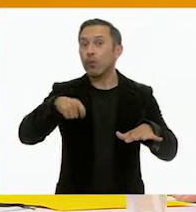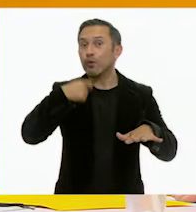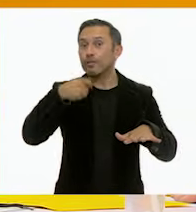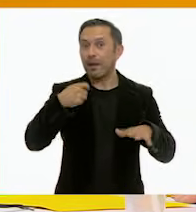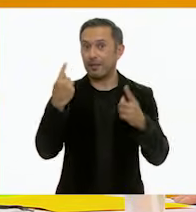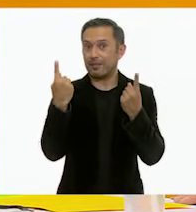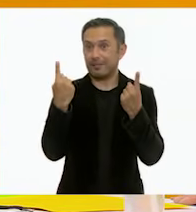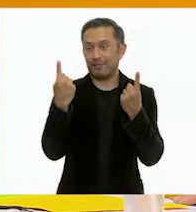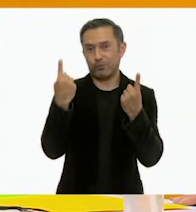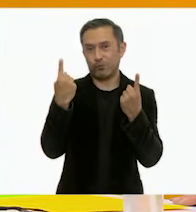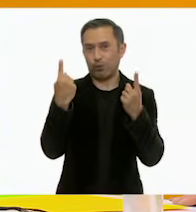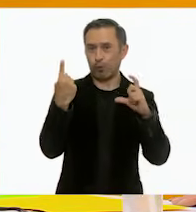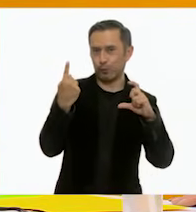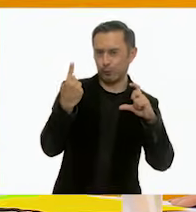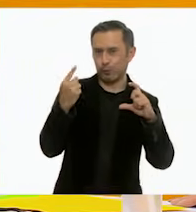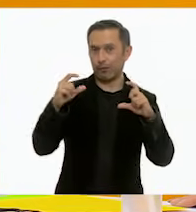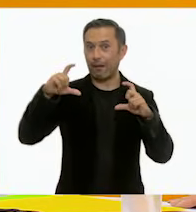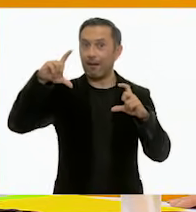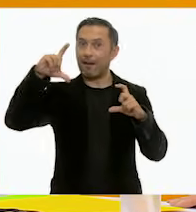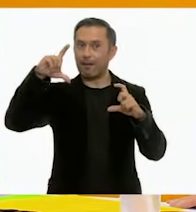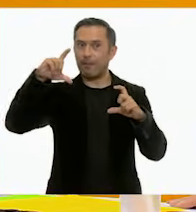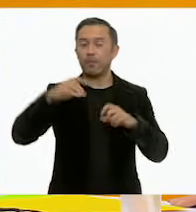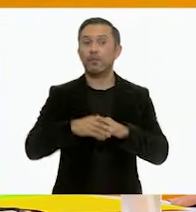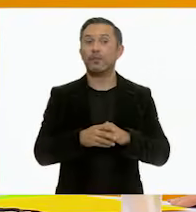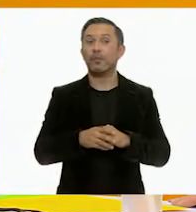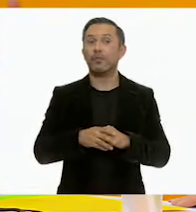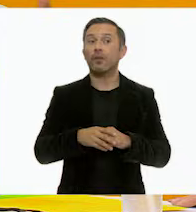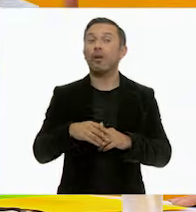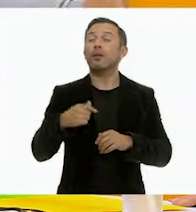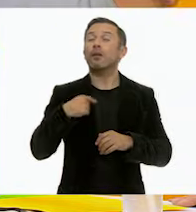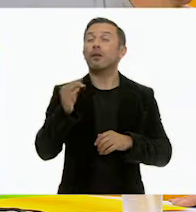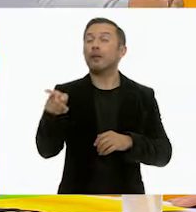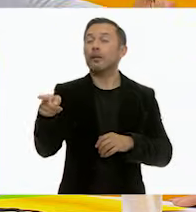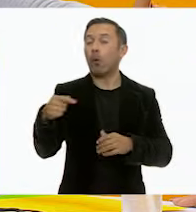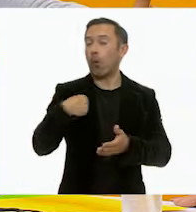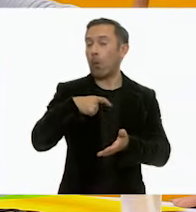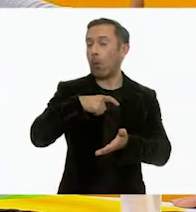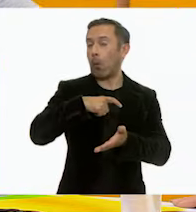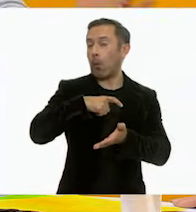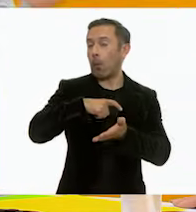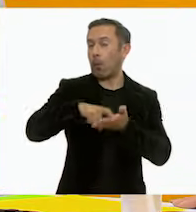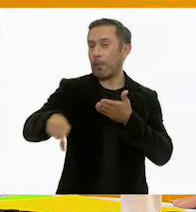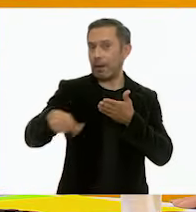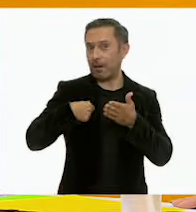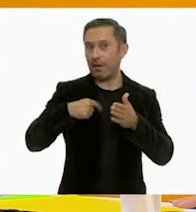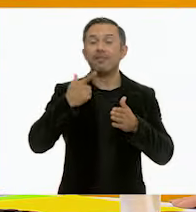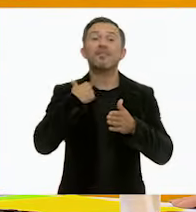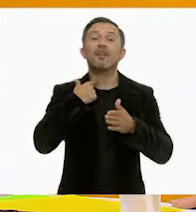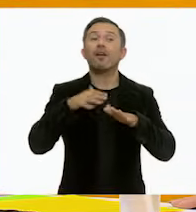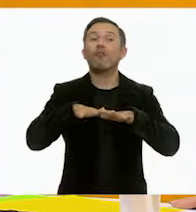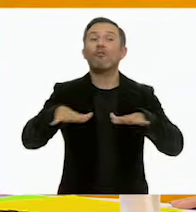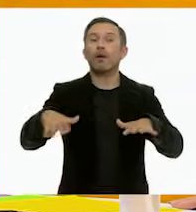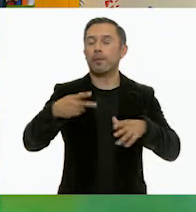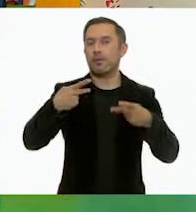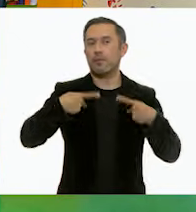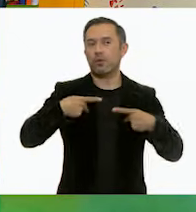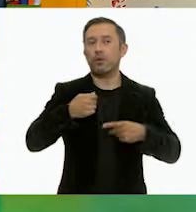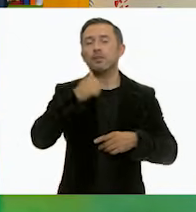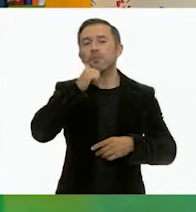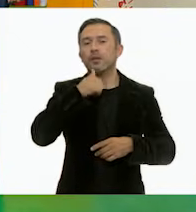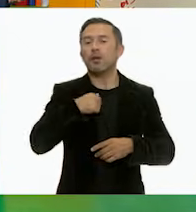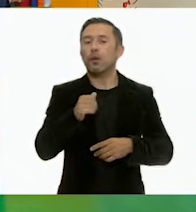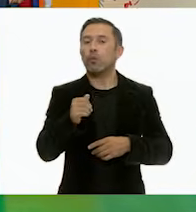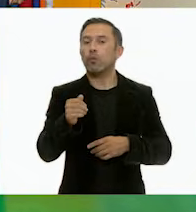cucharas. Cuando él compraba, estiraba la tela que le llevaban los pobladores y utilizaba la cuchara